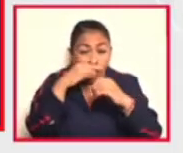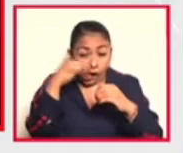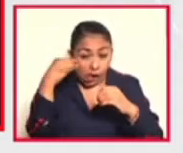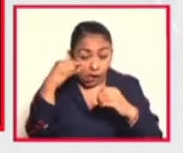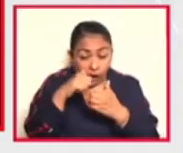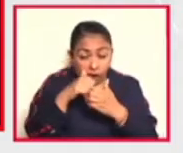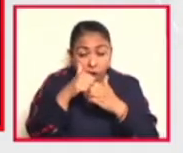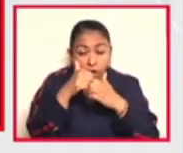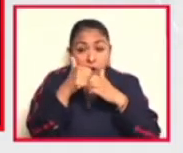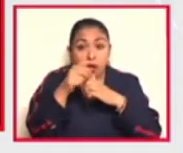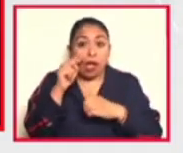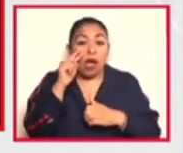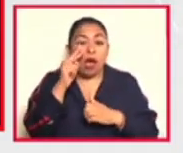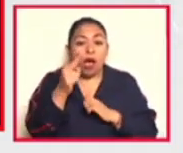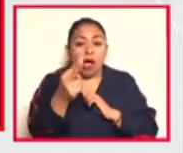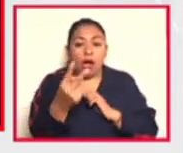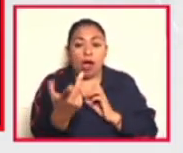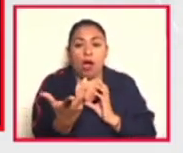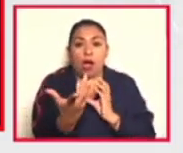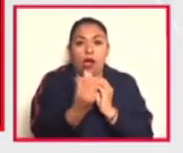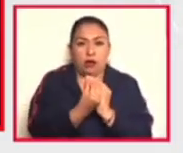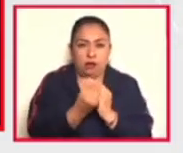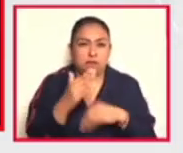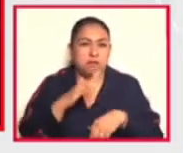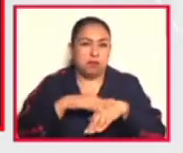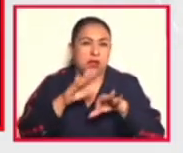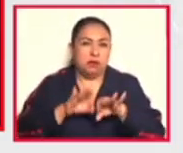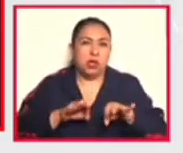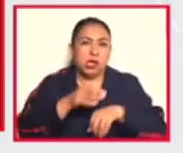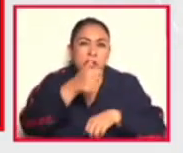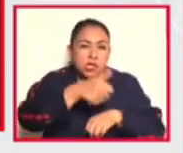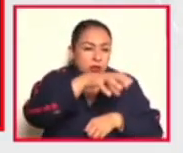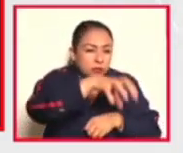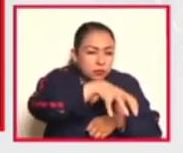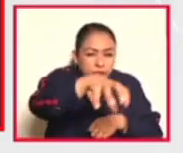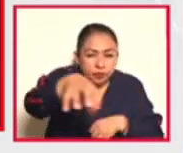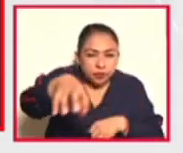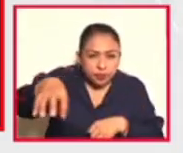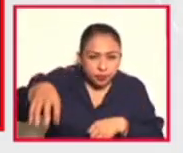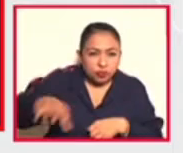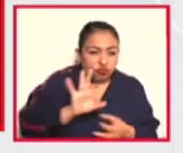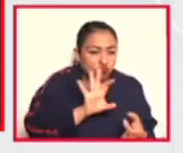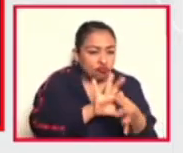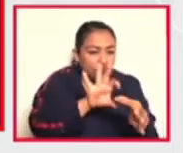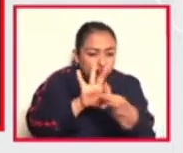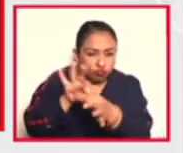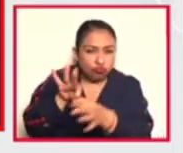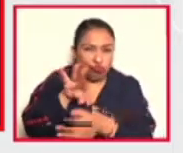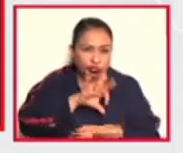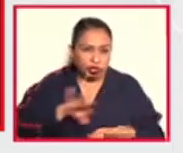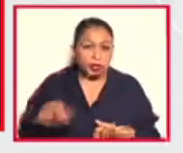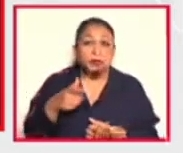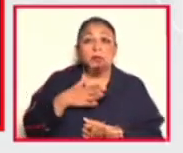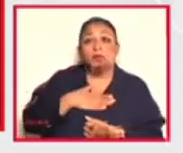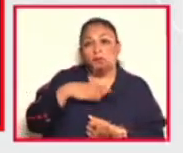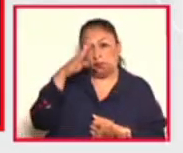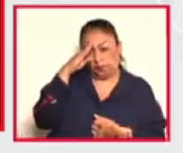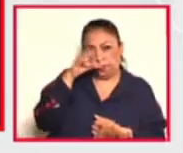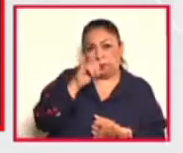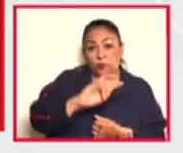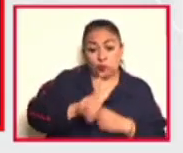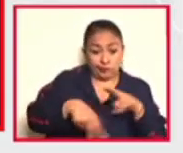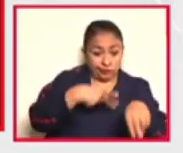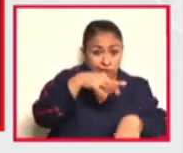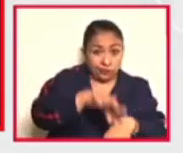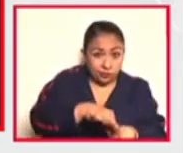poder percibir, tener una relación más concreta con cada pieza en particular. Yo sí considero que el hecho presencial es